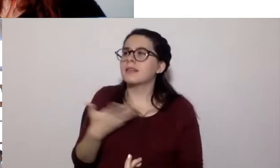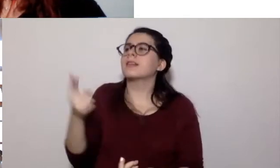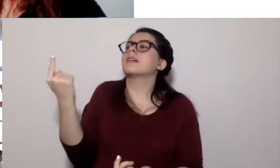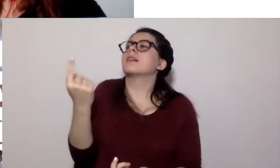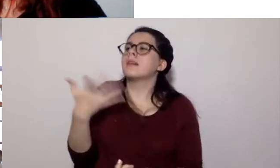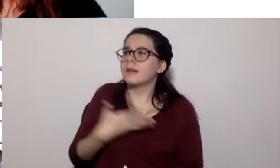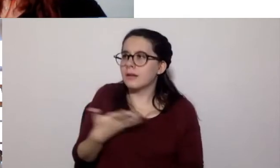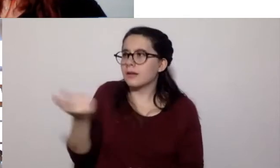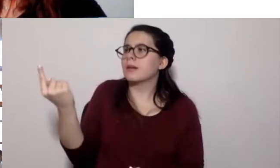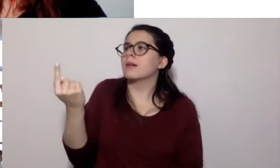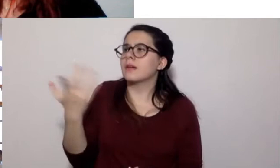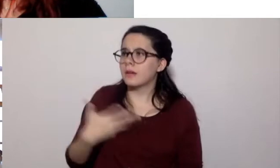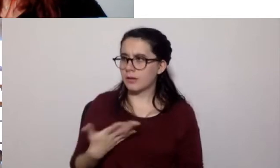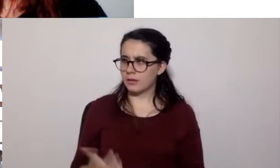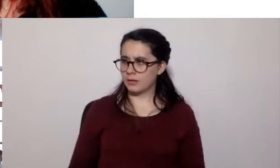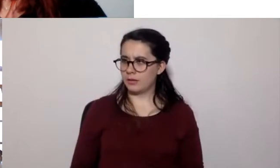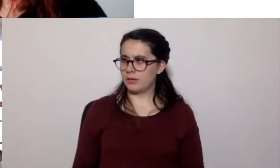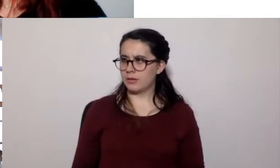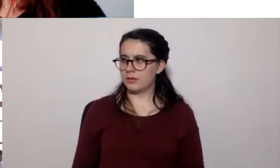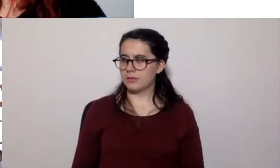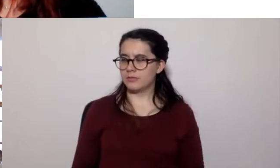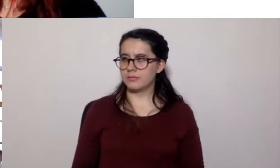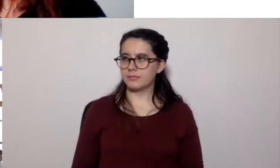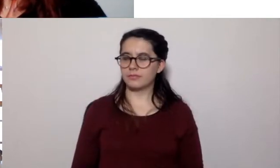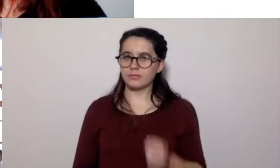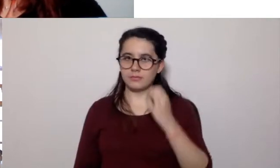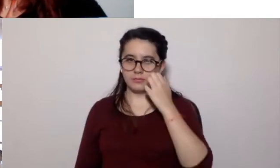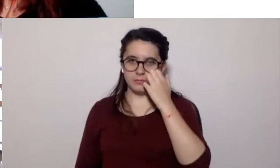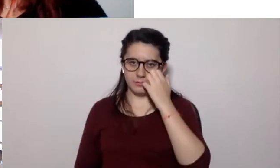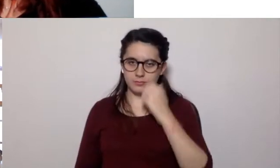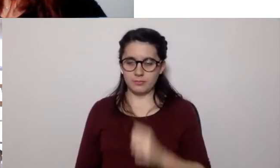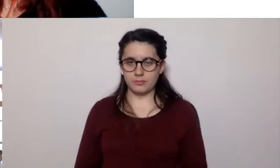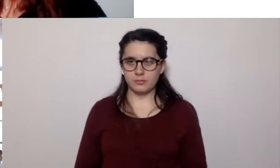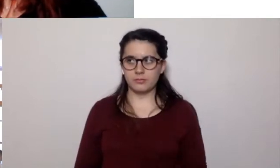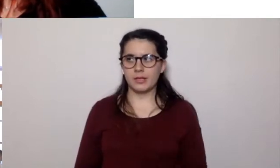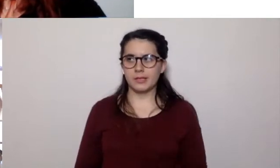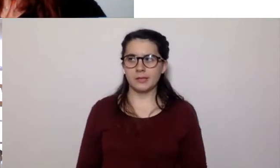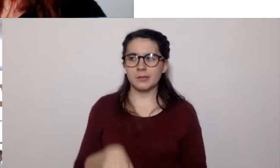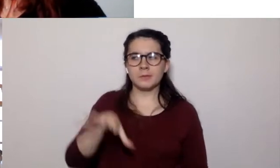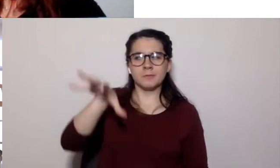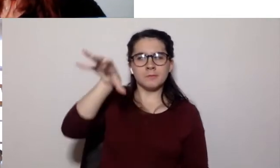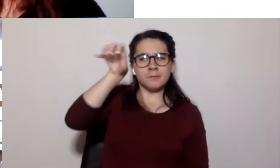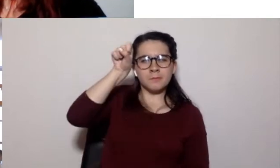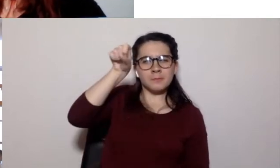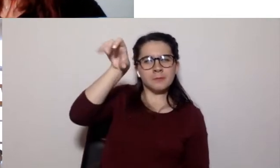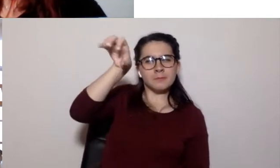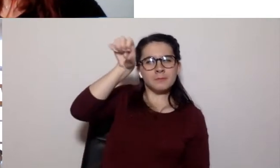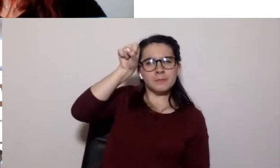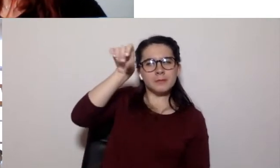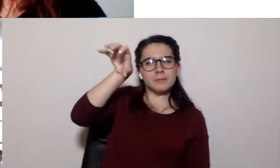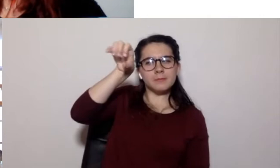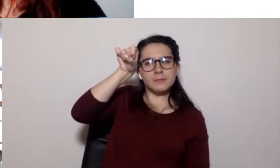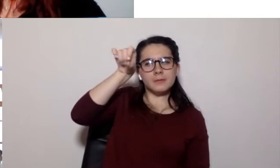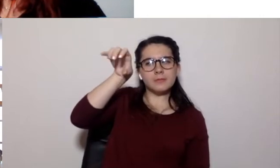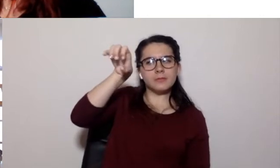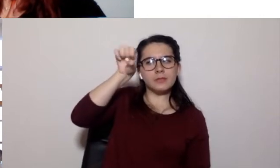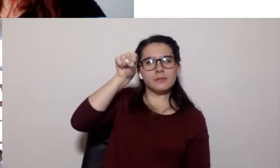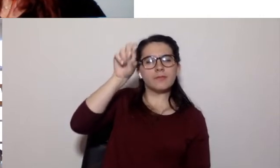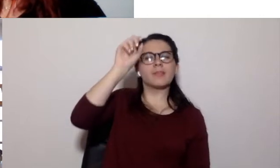tienes, eh? Y estoy tratando de adivinarle el pensamiento o que él me lo adivine a mí,